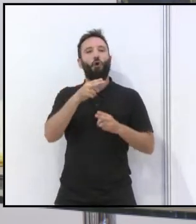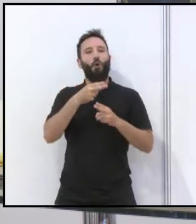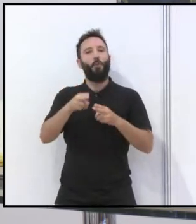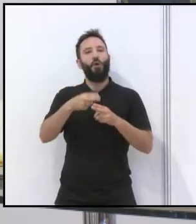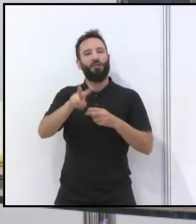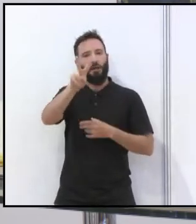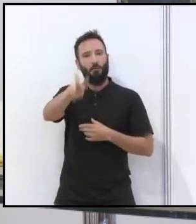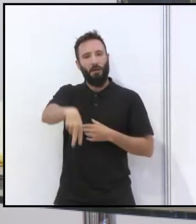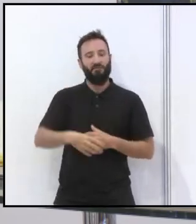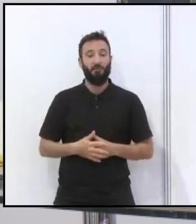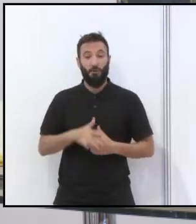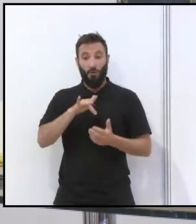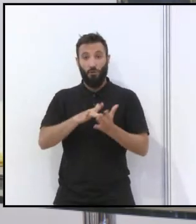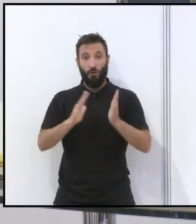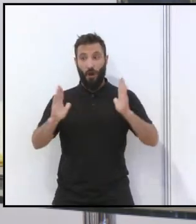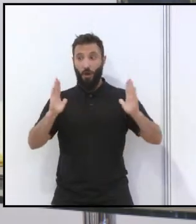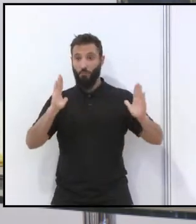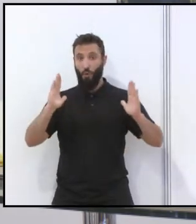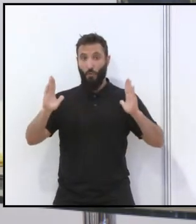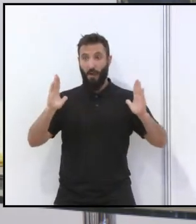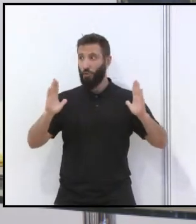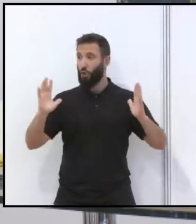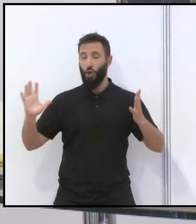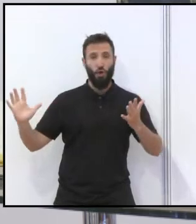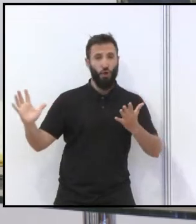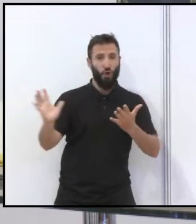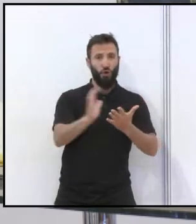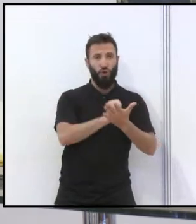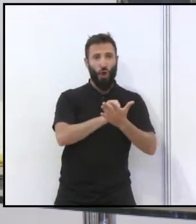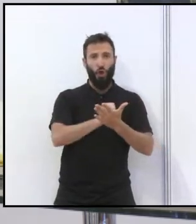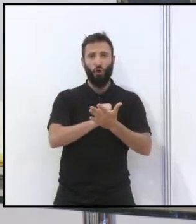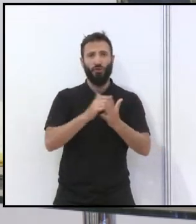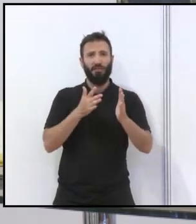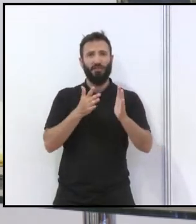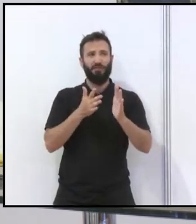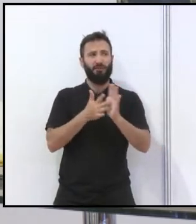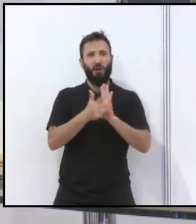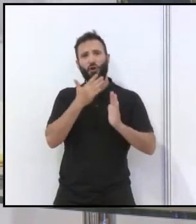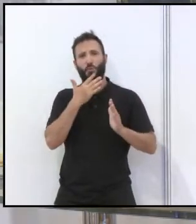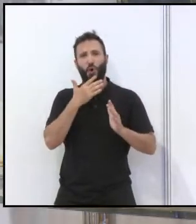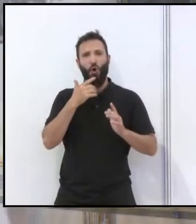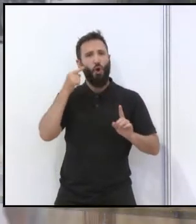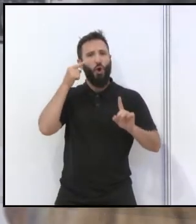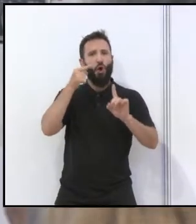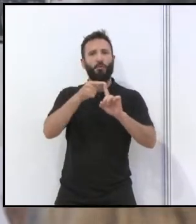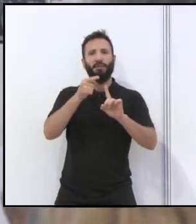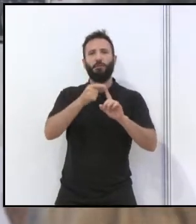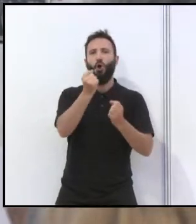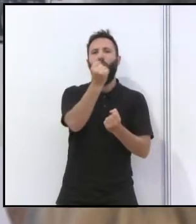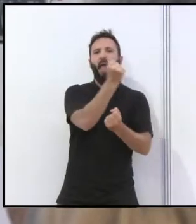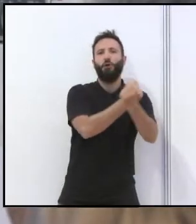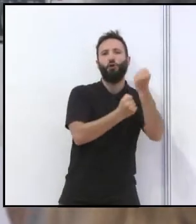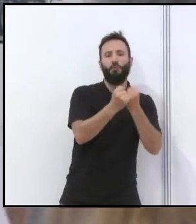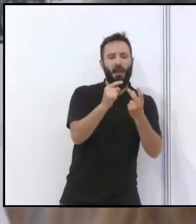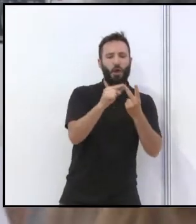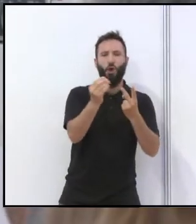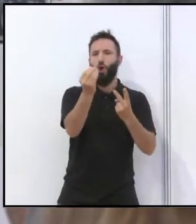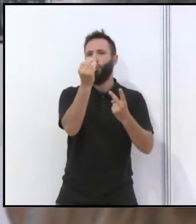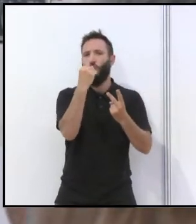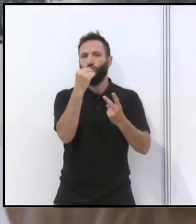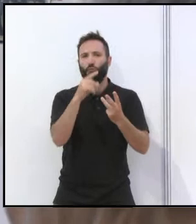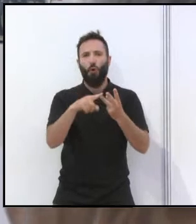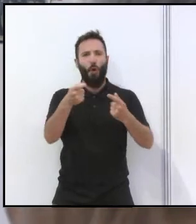un momento donde todos nosotros somos una masa para el marketing, la economía y el consumo, que somos clasificados